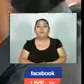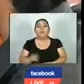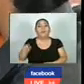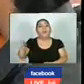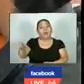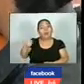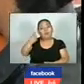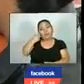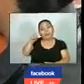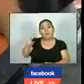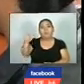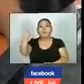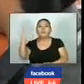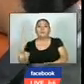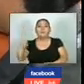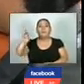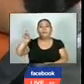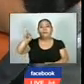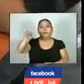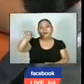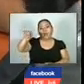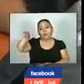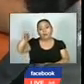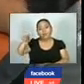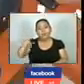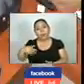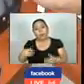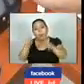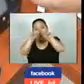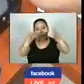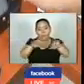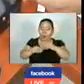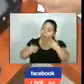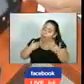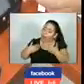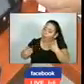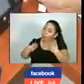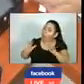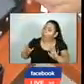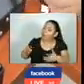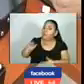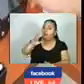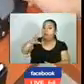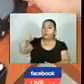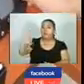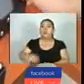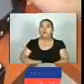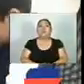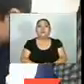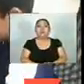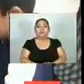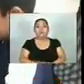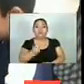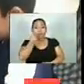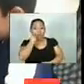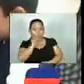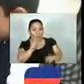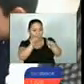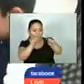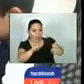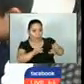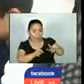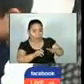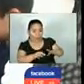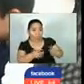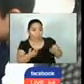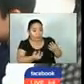Entre ellos está Brian, a quien encontramos explicando sobre la impresión 3D. Esto es una cama caliente, lo que hace es calentar